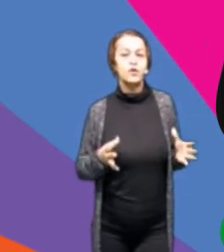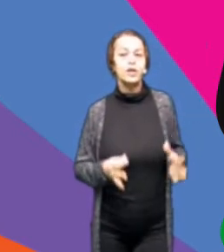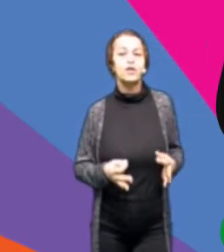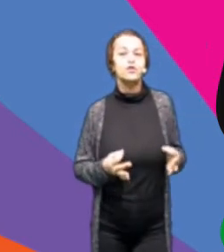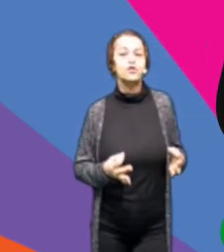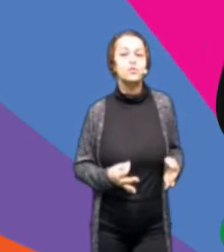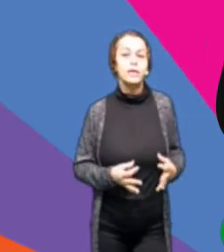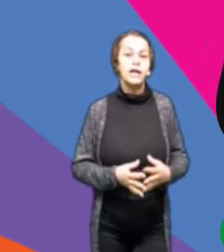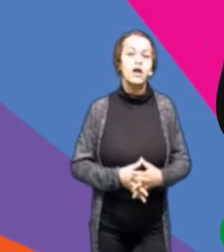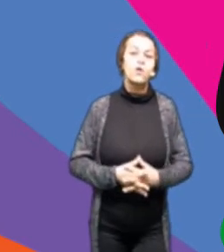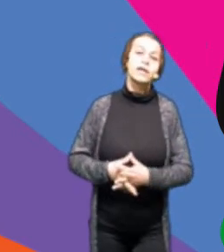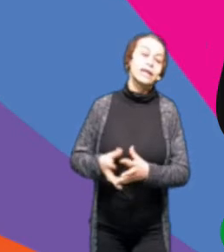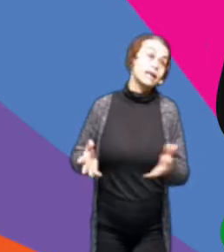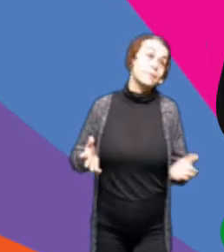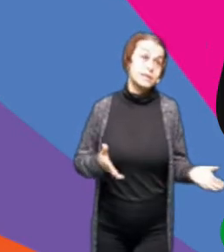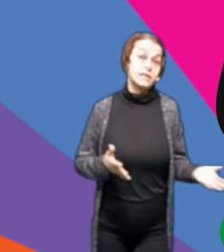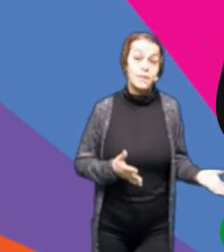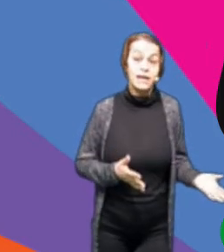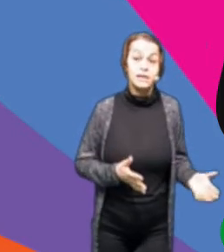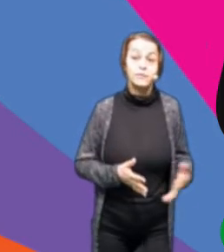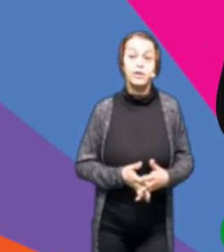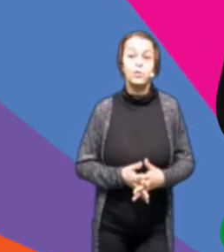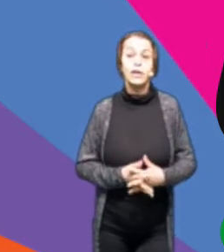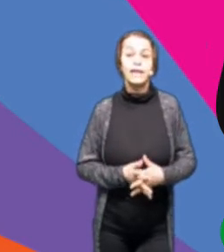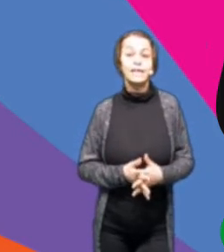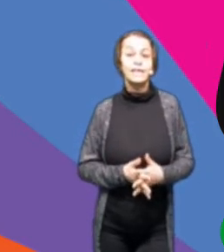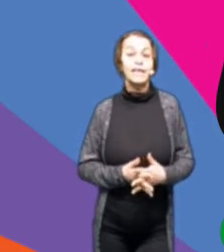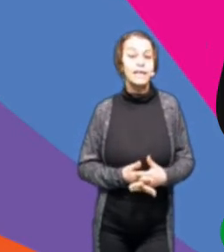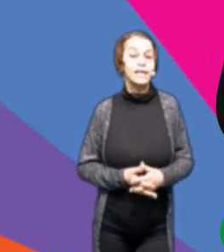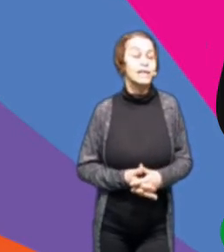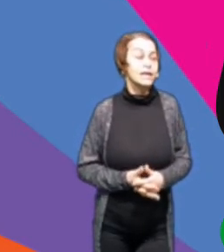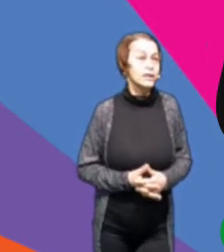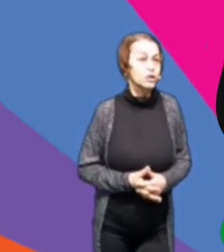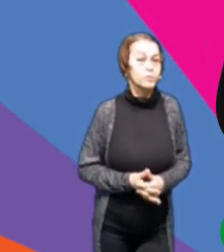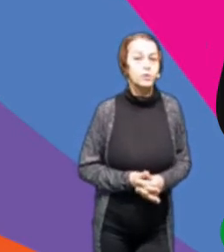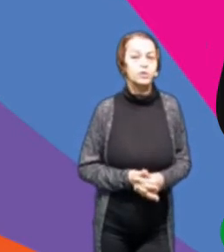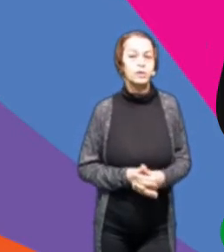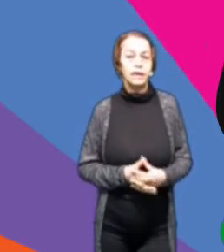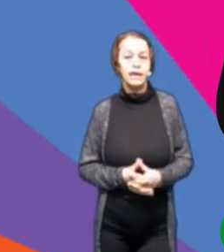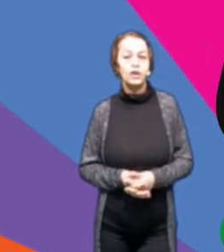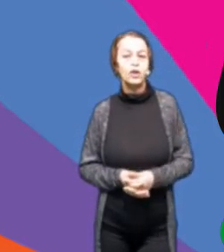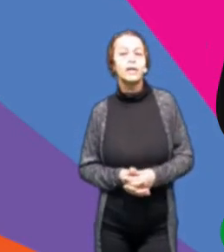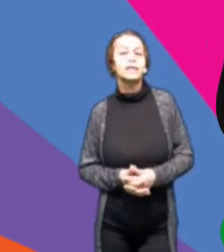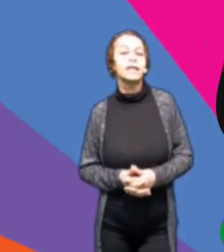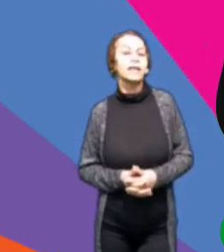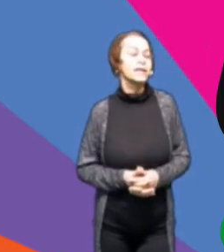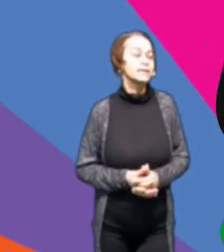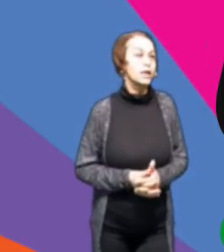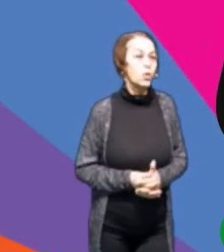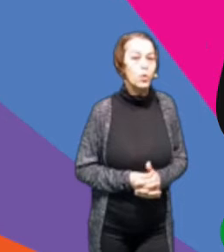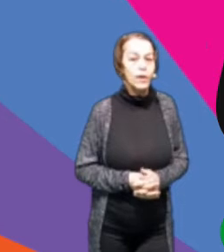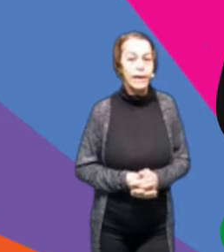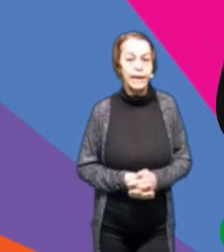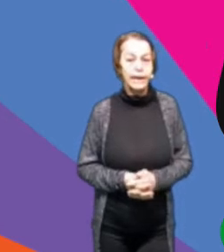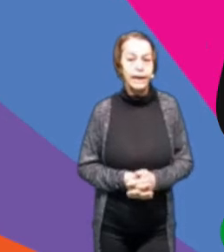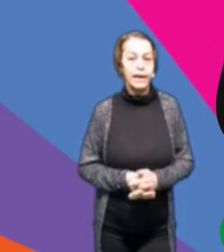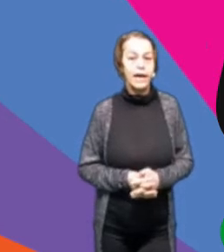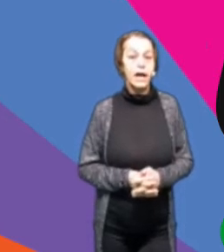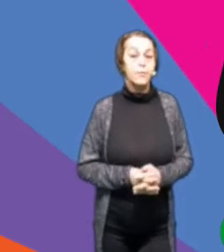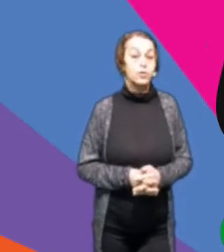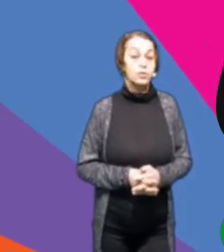que de Ozuna, una de las principales figuras que tiene el reggaetón puertorriqueño desde hace una